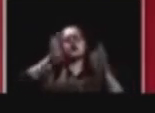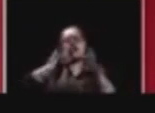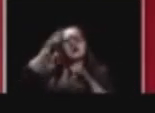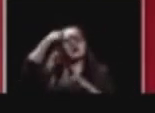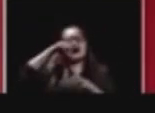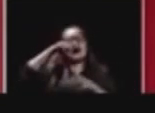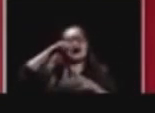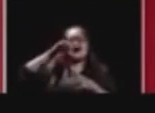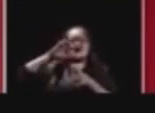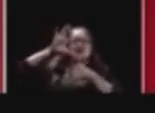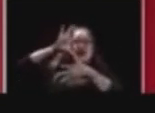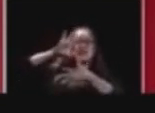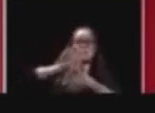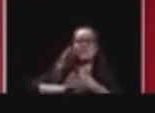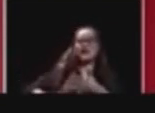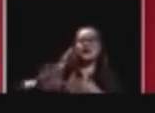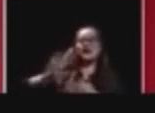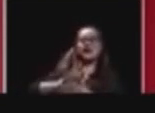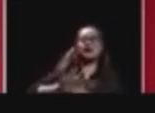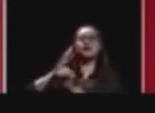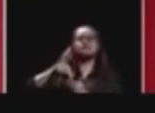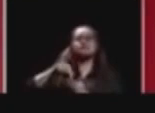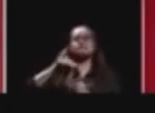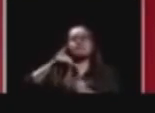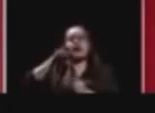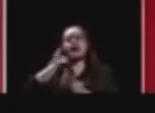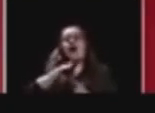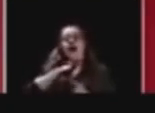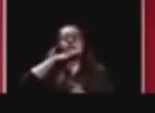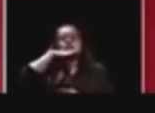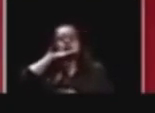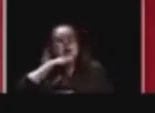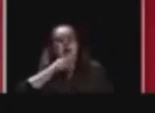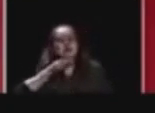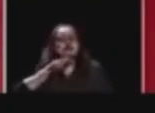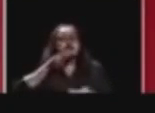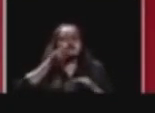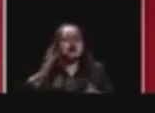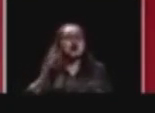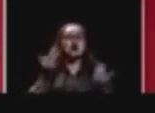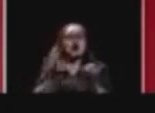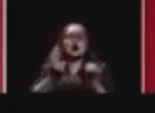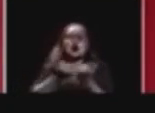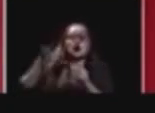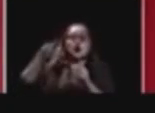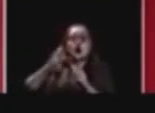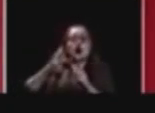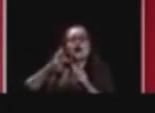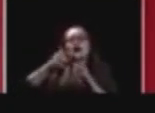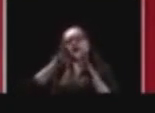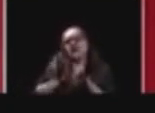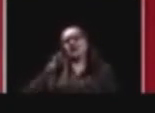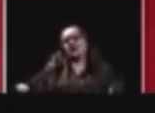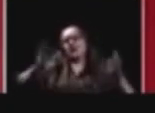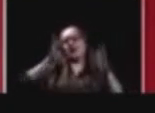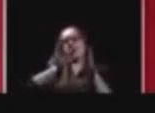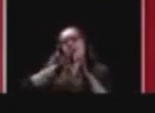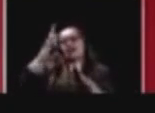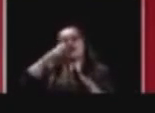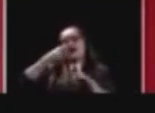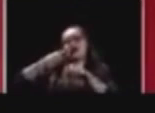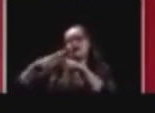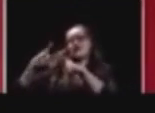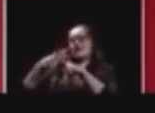al mundo el maíz y otros cultivos que alimentan y sostienen la cultura gastronómica de